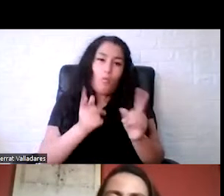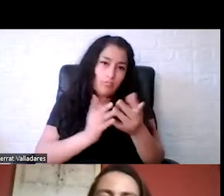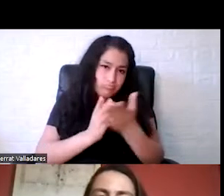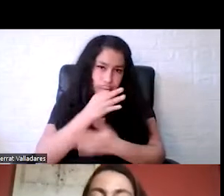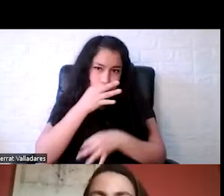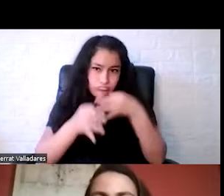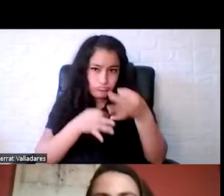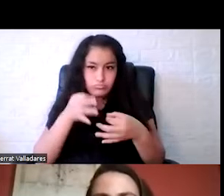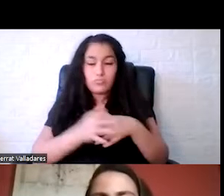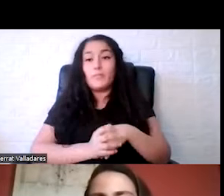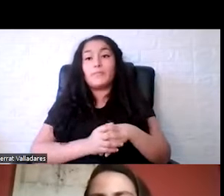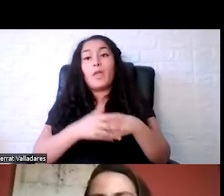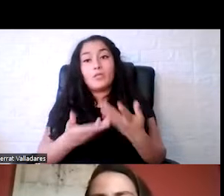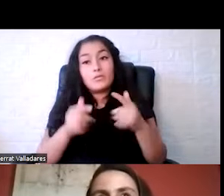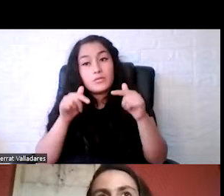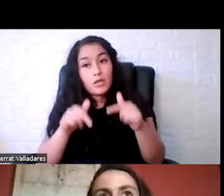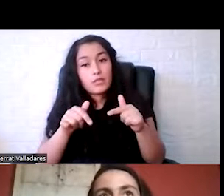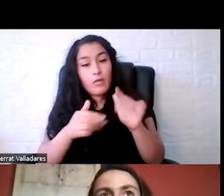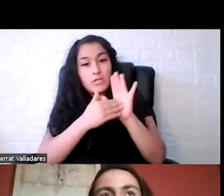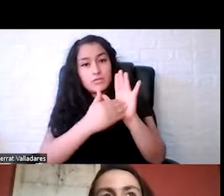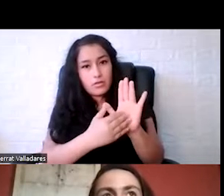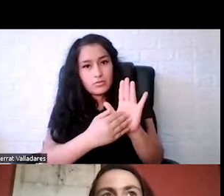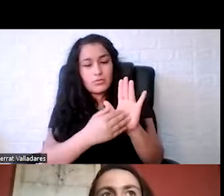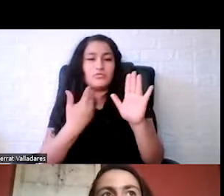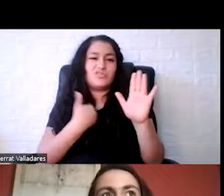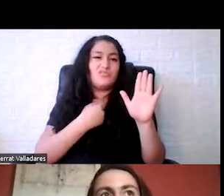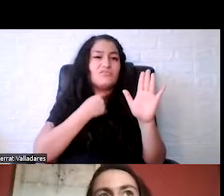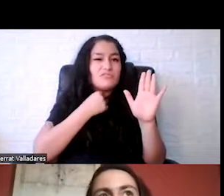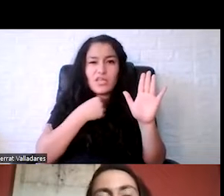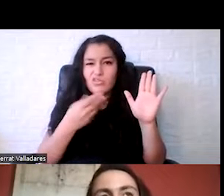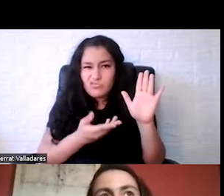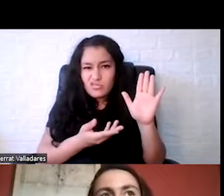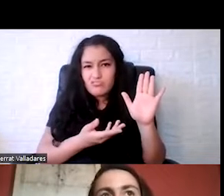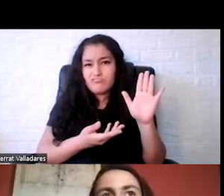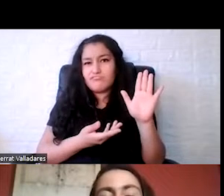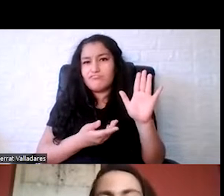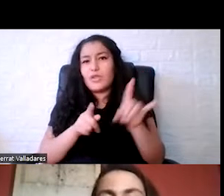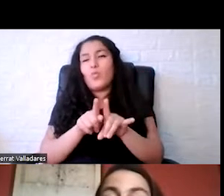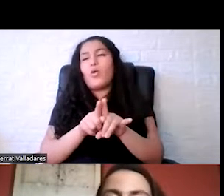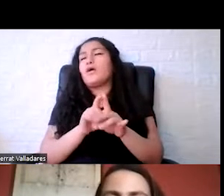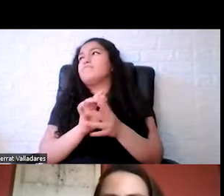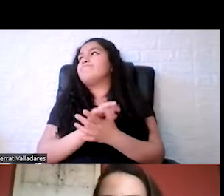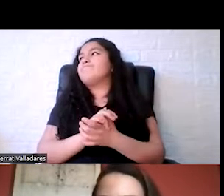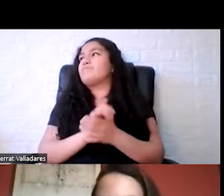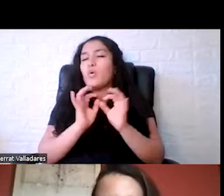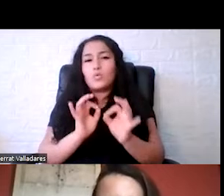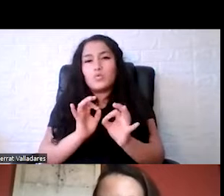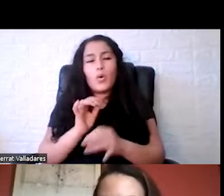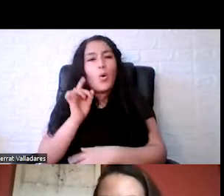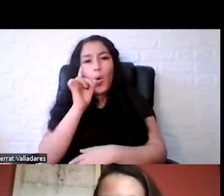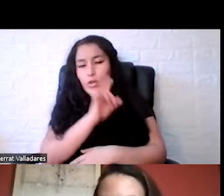introducción. Entonces, en esta presentación lo que quise hacer es combinar un poco algo que surgió en la última entrevista que